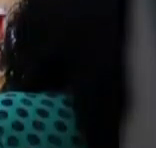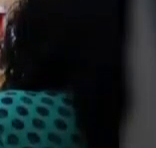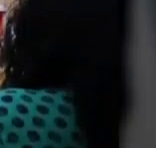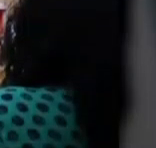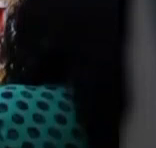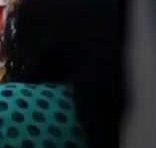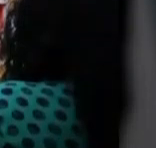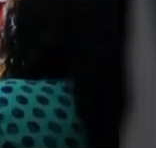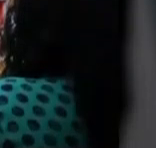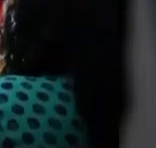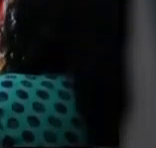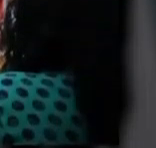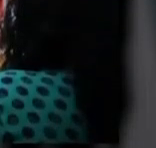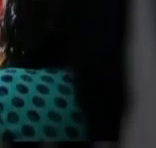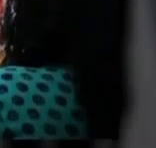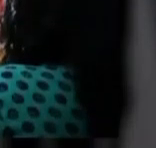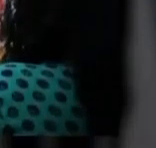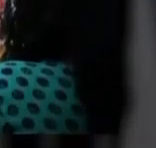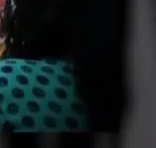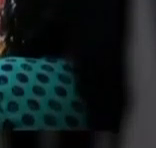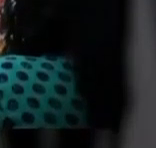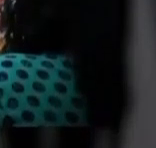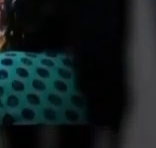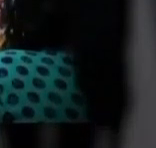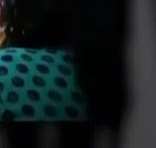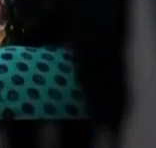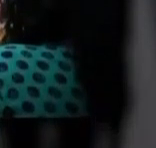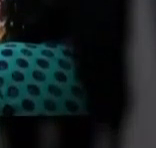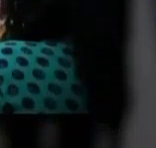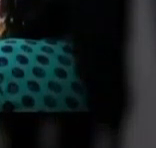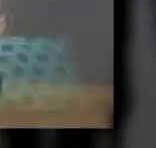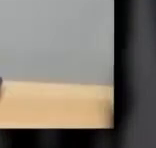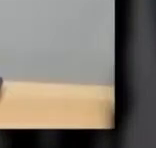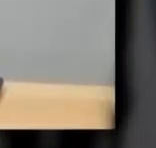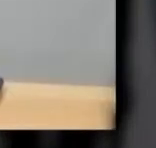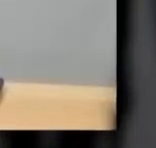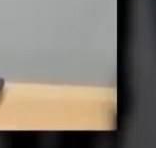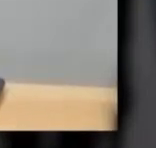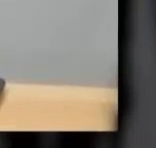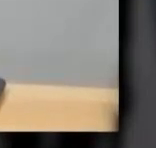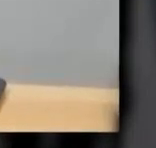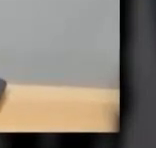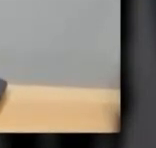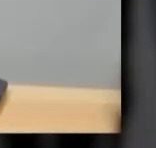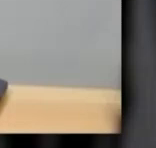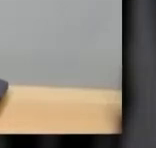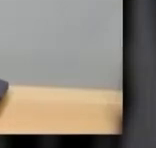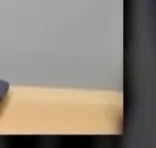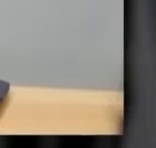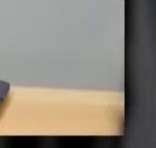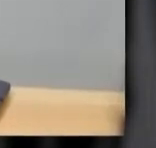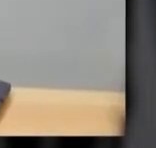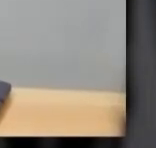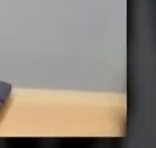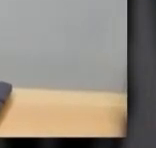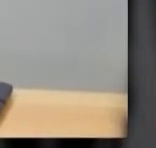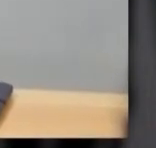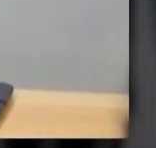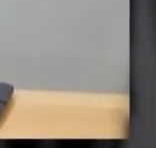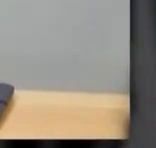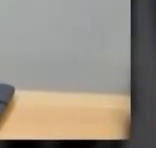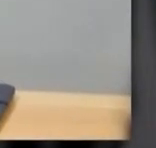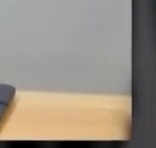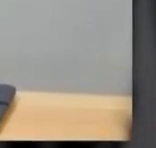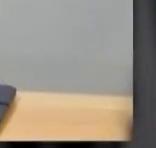Se crearon 33 centros de acopio y almacenamiento y 15 centros de reciclaje. Dijo que la dependencia